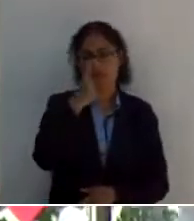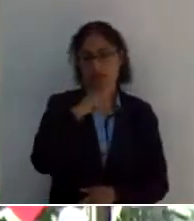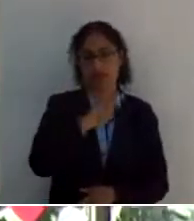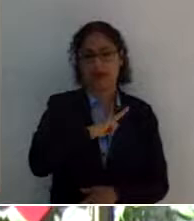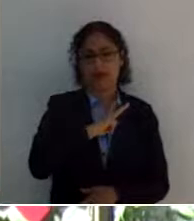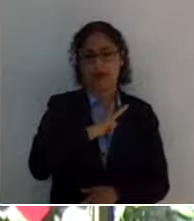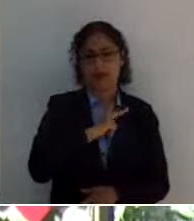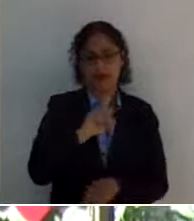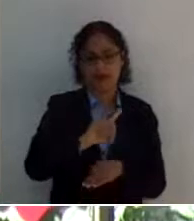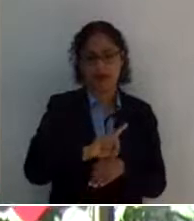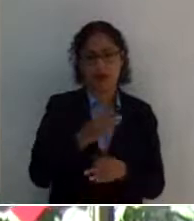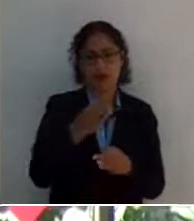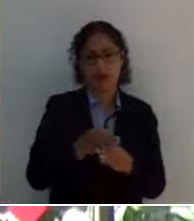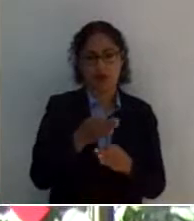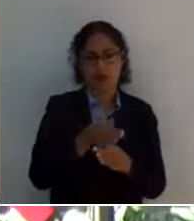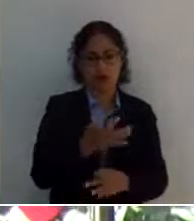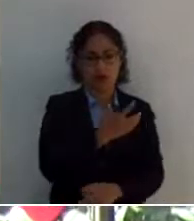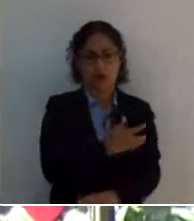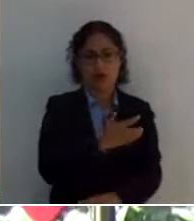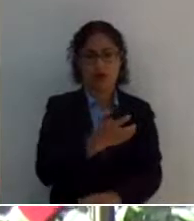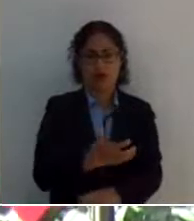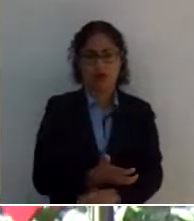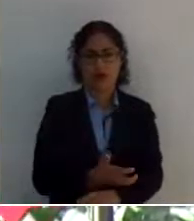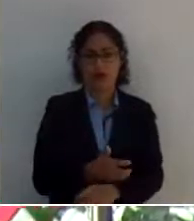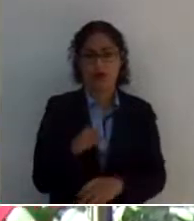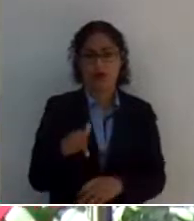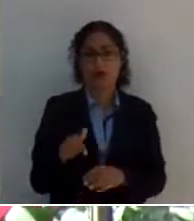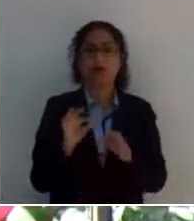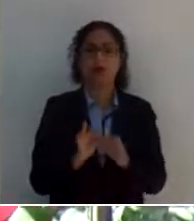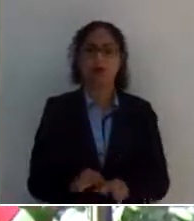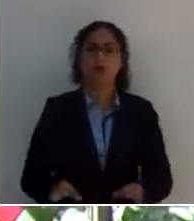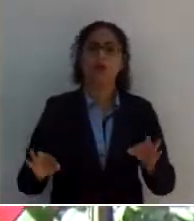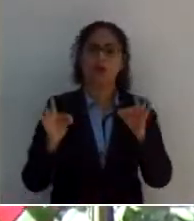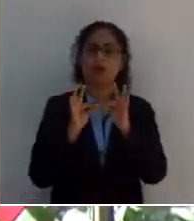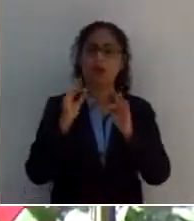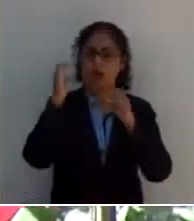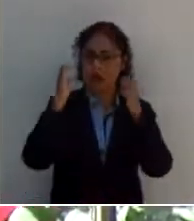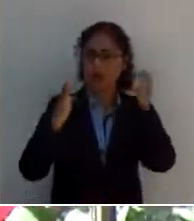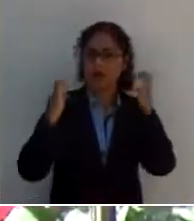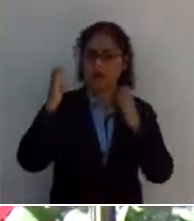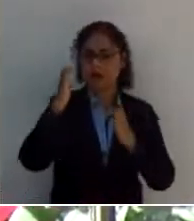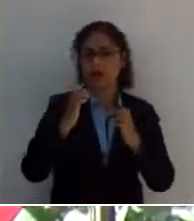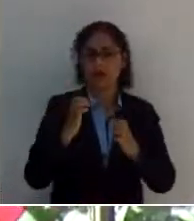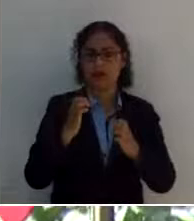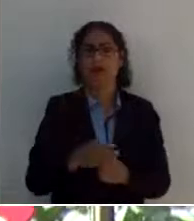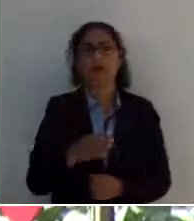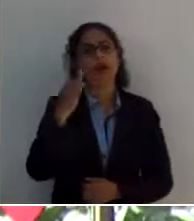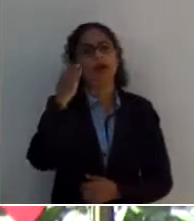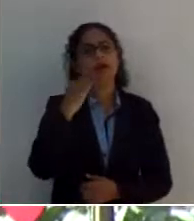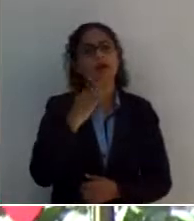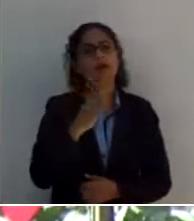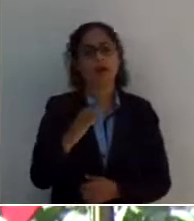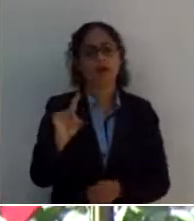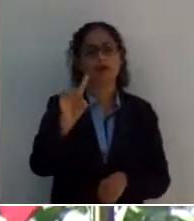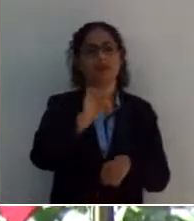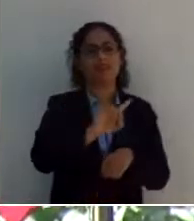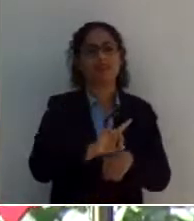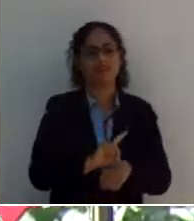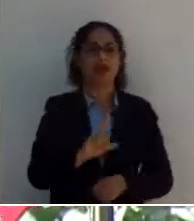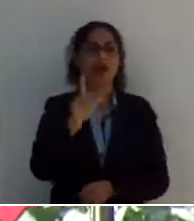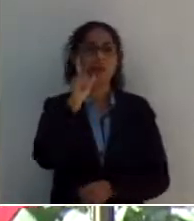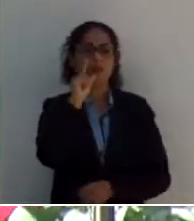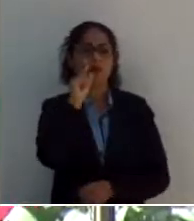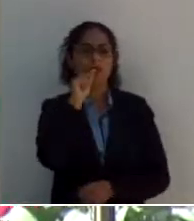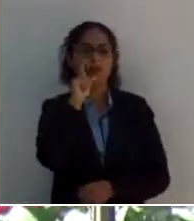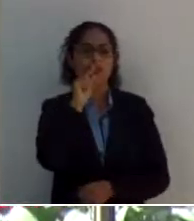poder acompañar este importante evento, esta ceremonia, en el marco del Día del